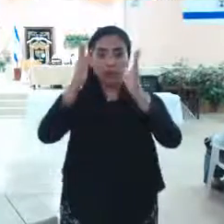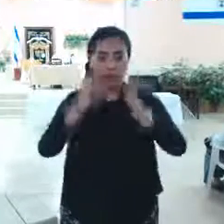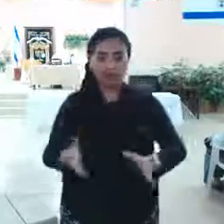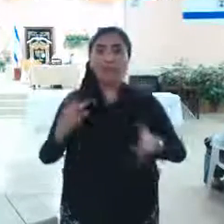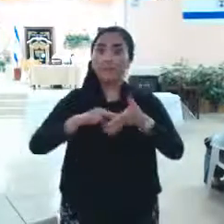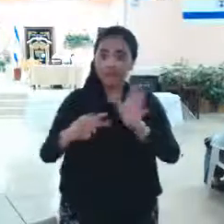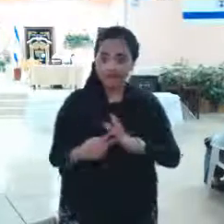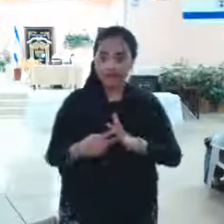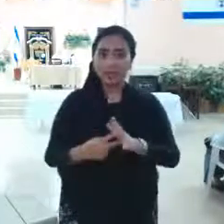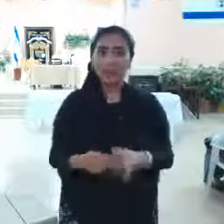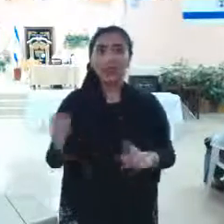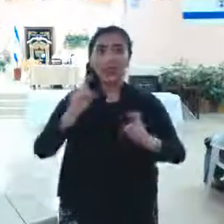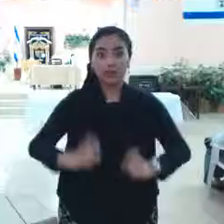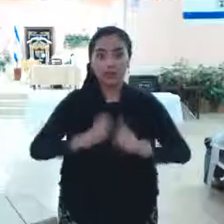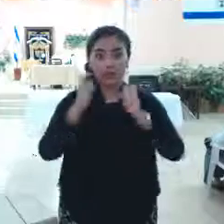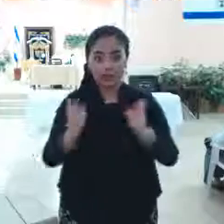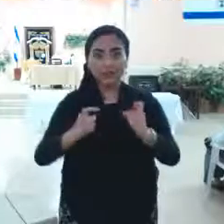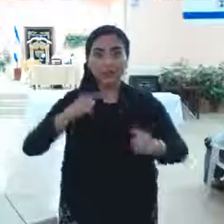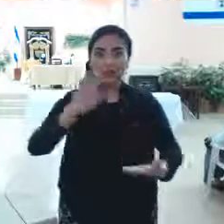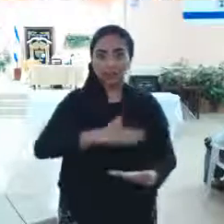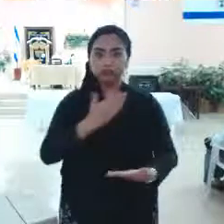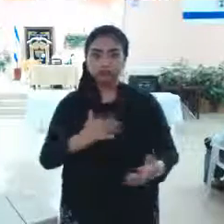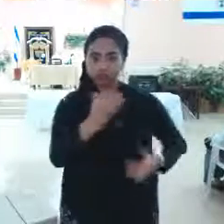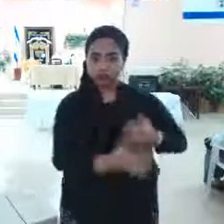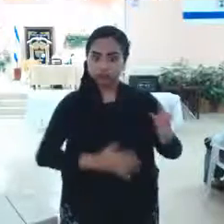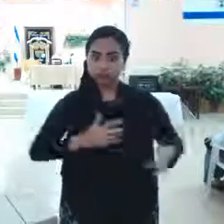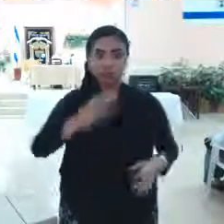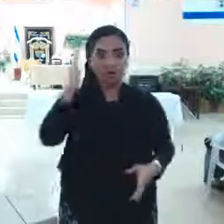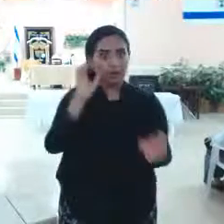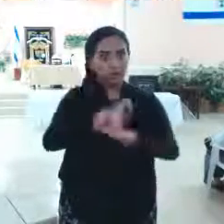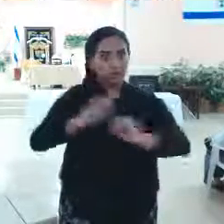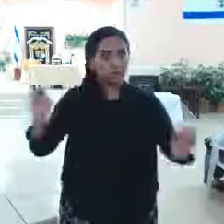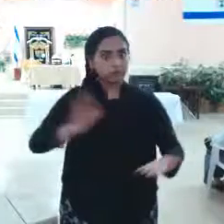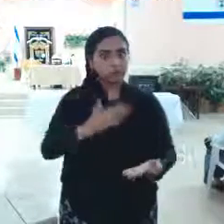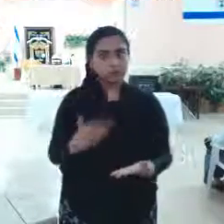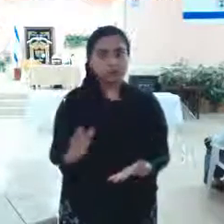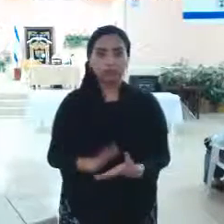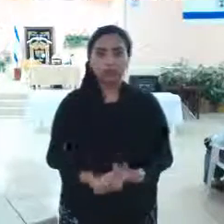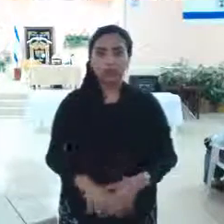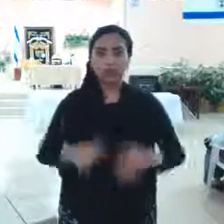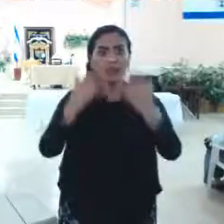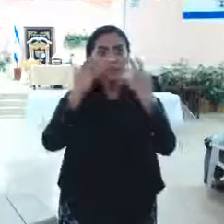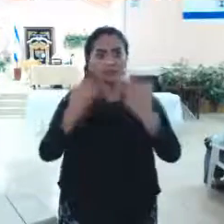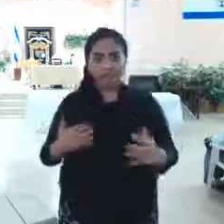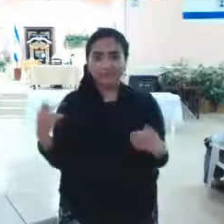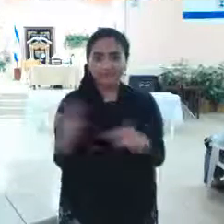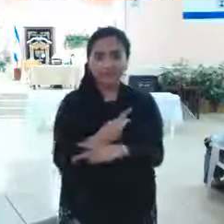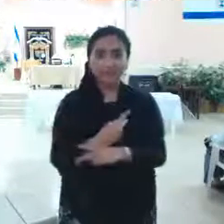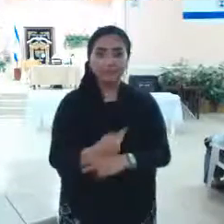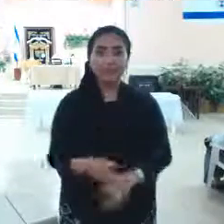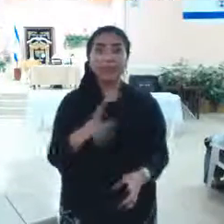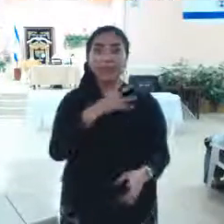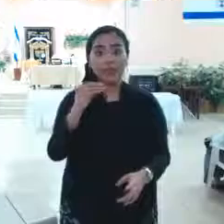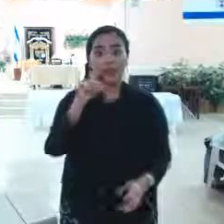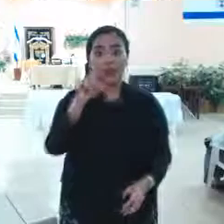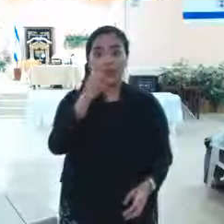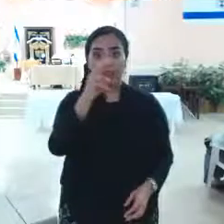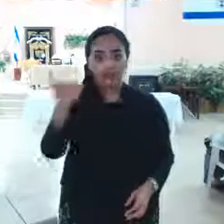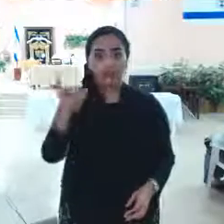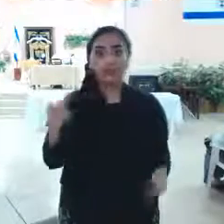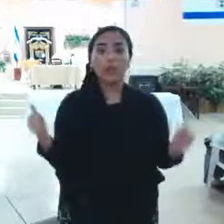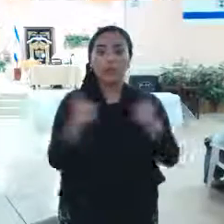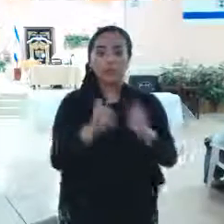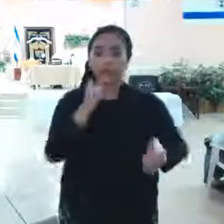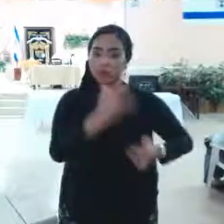Es decir, That means les dieron instrumentos. they gave them Ya no se instruments. tocaba Jalel. Hallel was ¡Qué no longer played there. tragedia! What a tragedy. Y los levitas estaban con